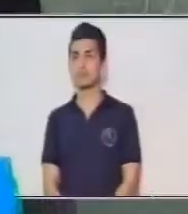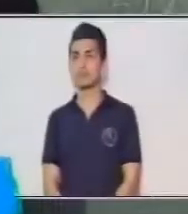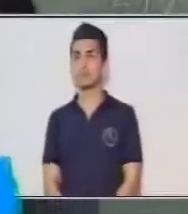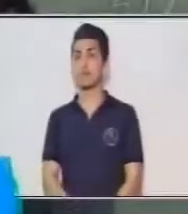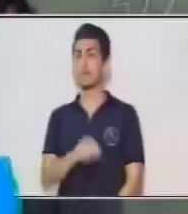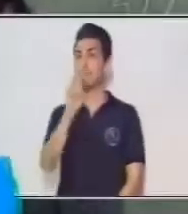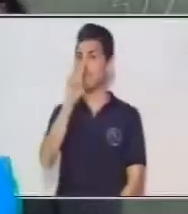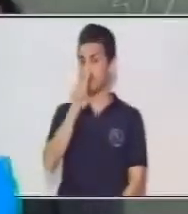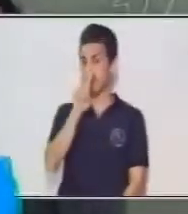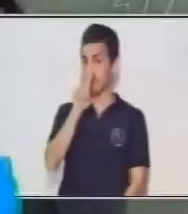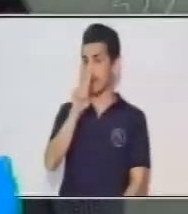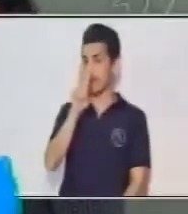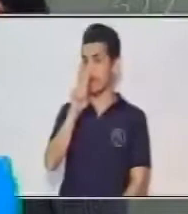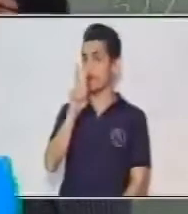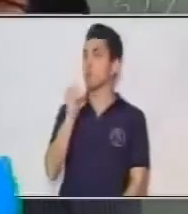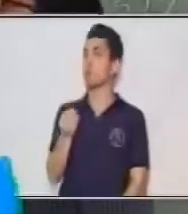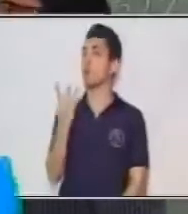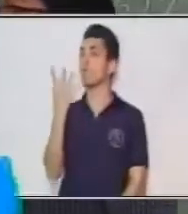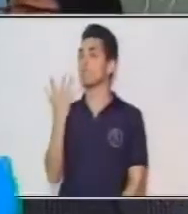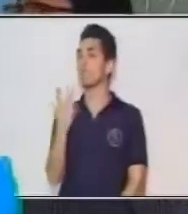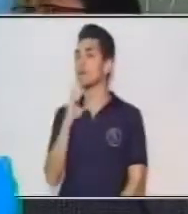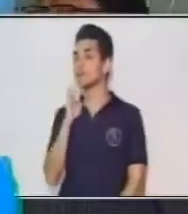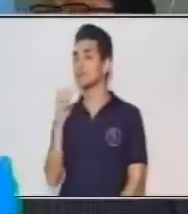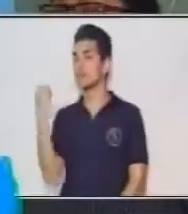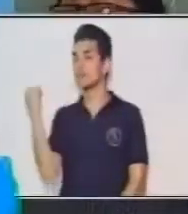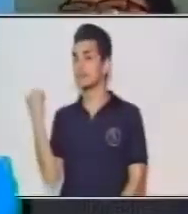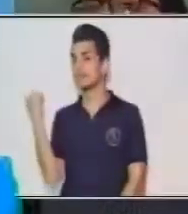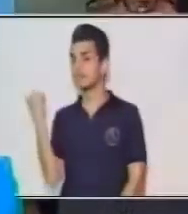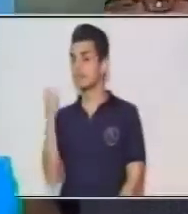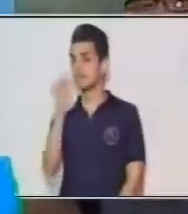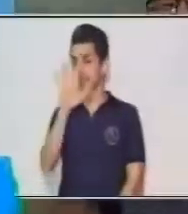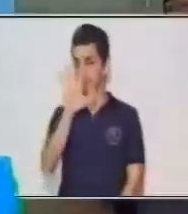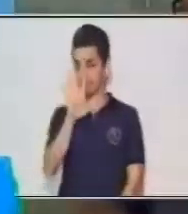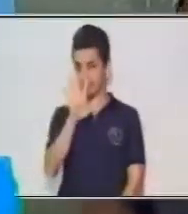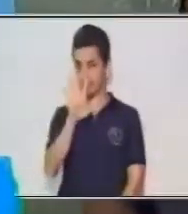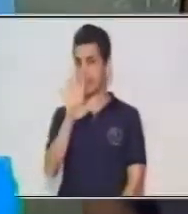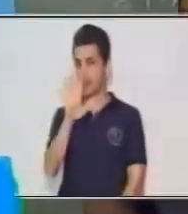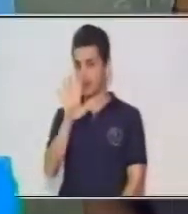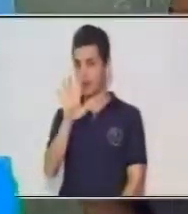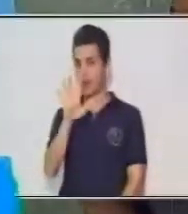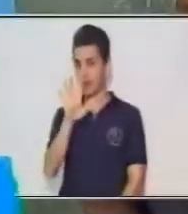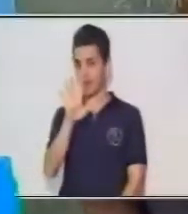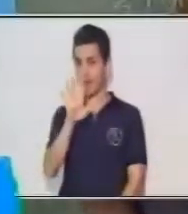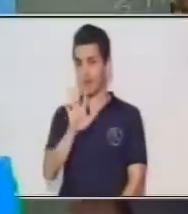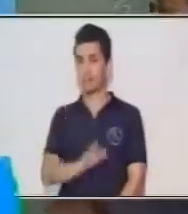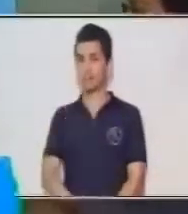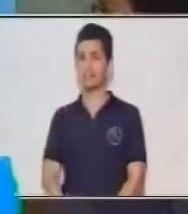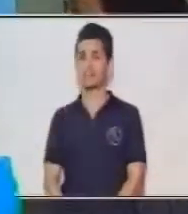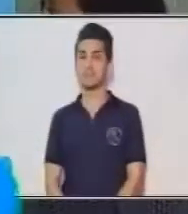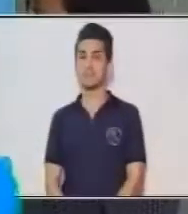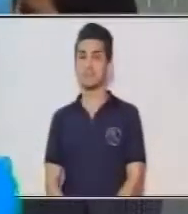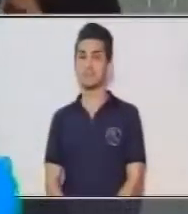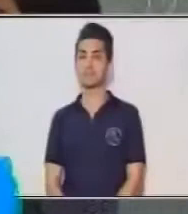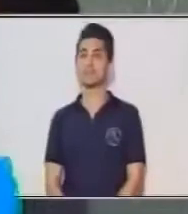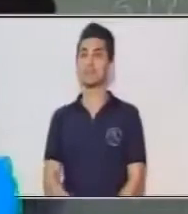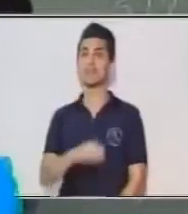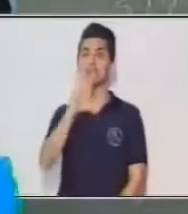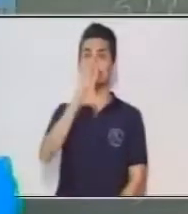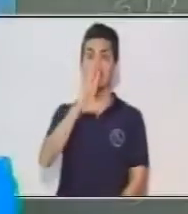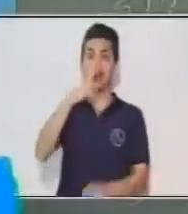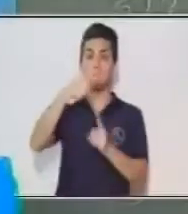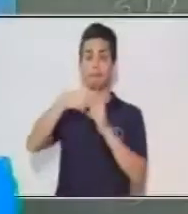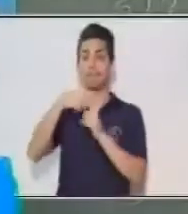V, ¿qué valor tiene? Muy bien. La V tiene el valor de 5. 5 más